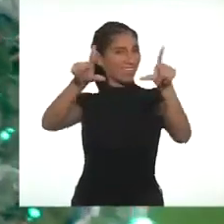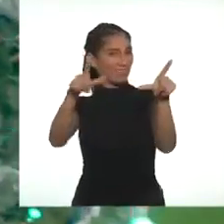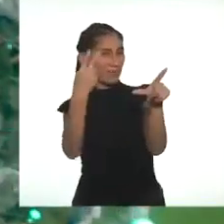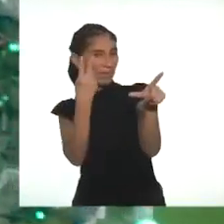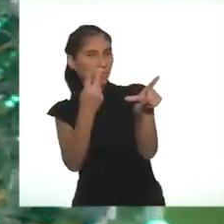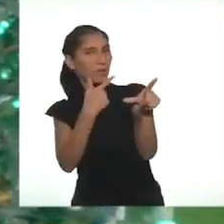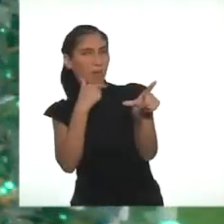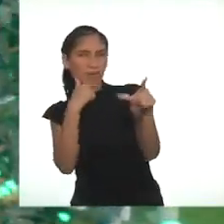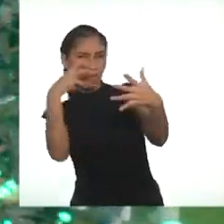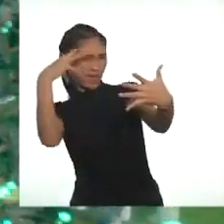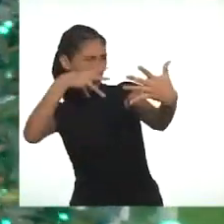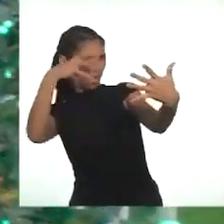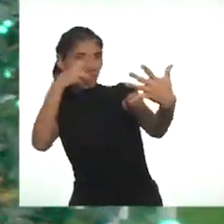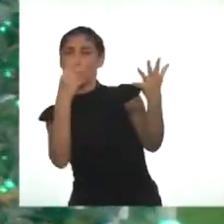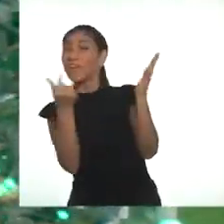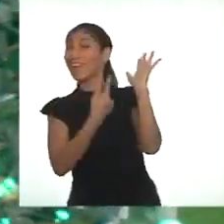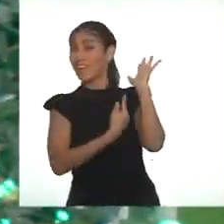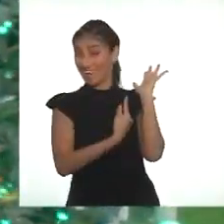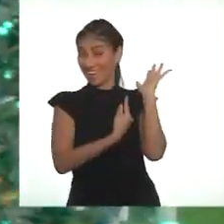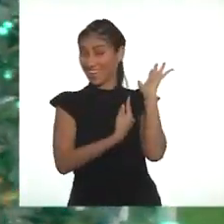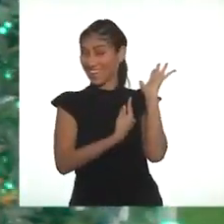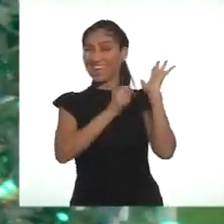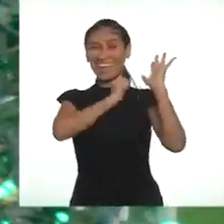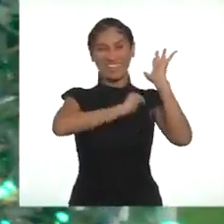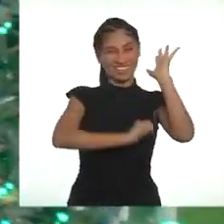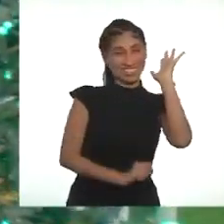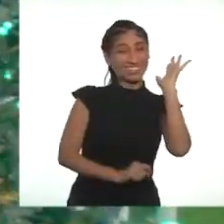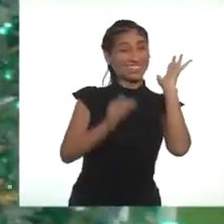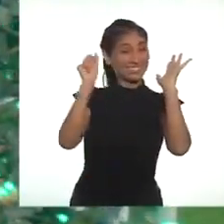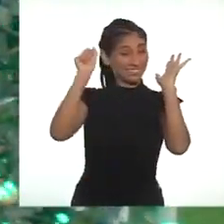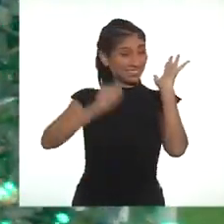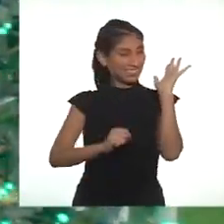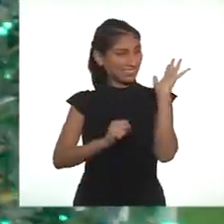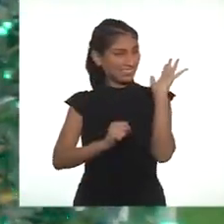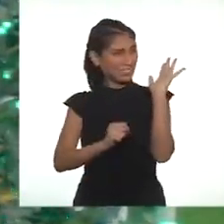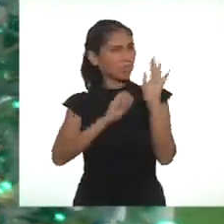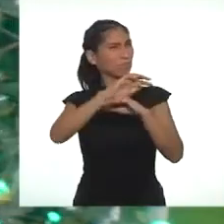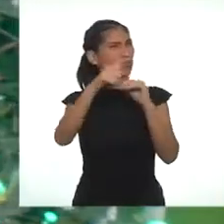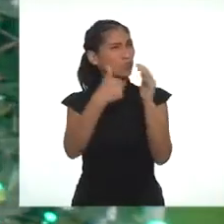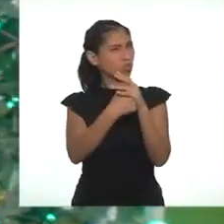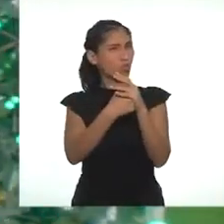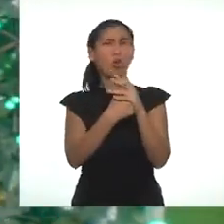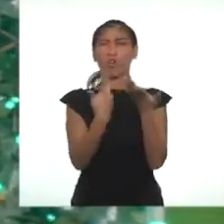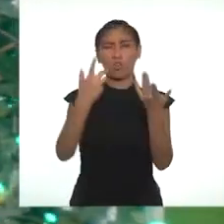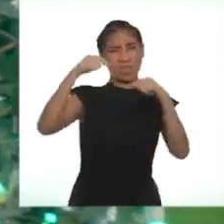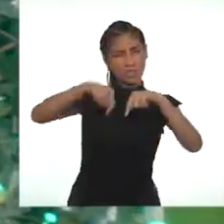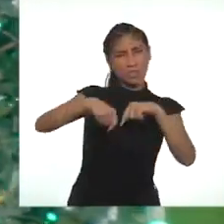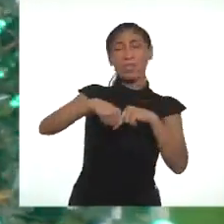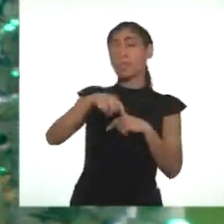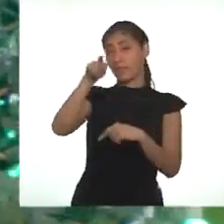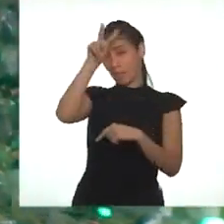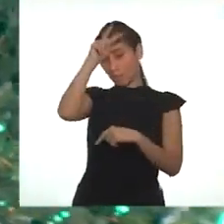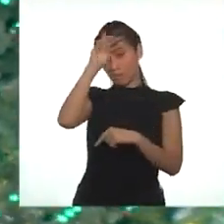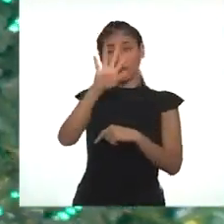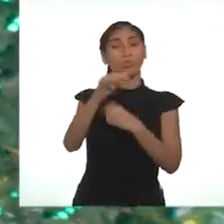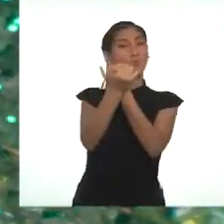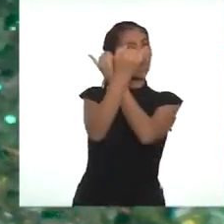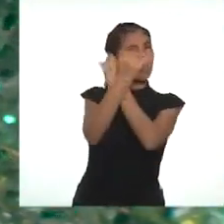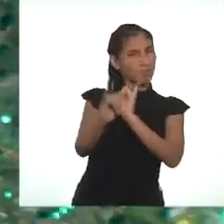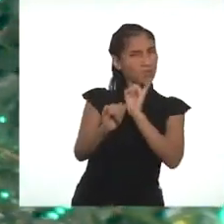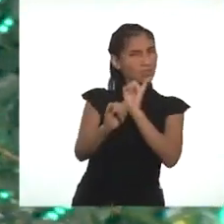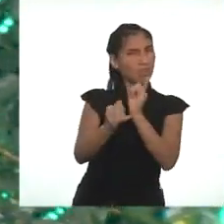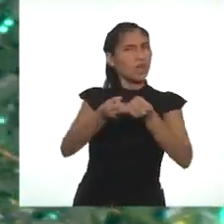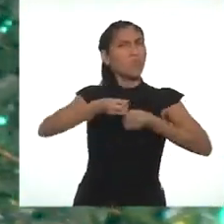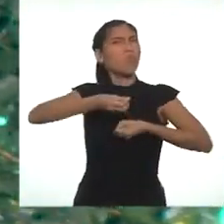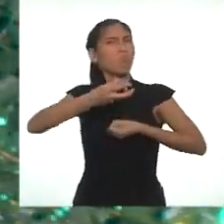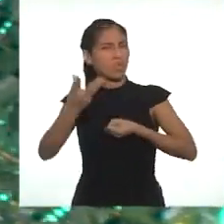programa vamos a identificar las causas y consecuencias del proceso de independencia del Perú, así como los cambios